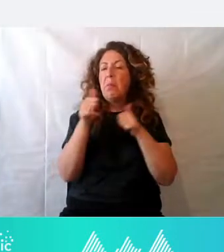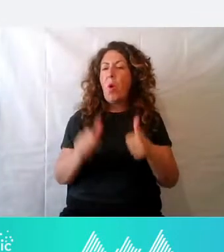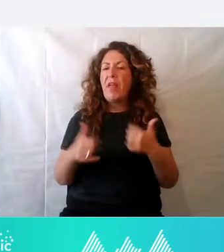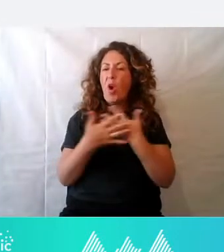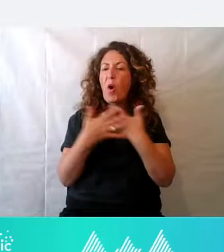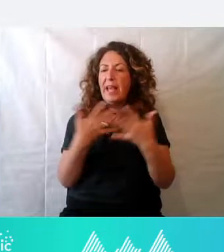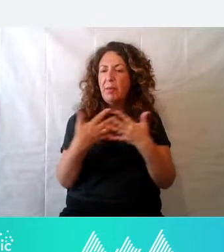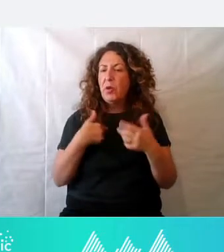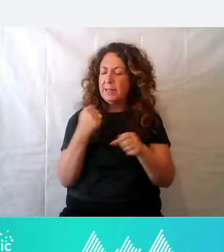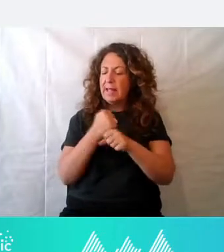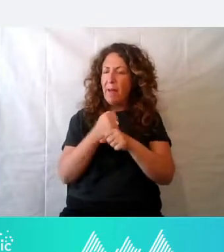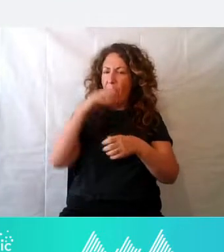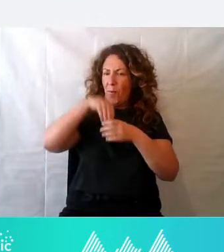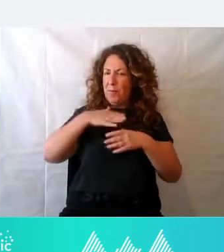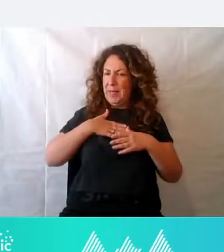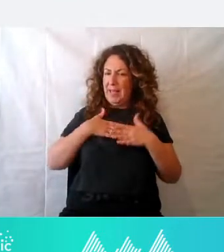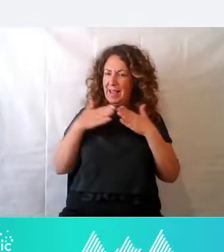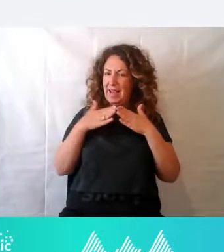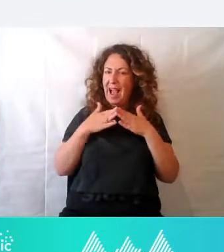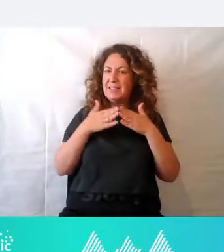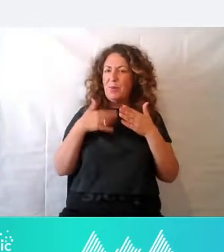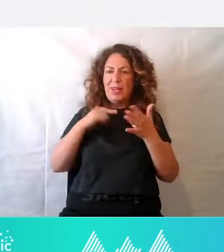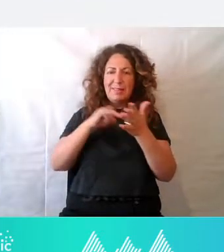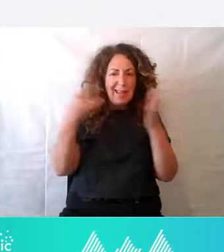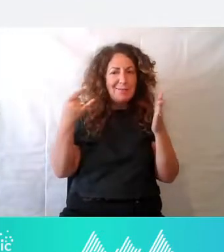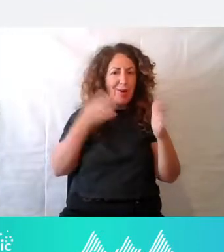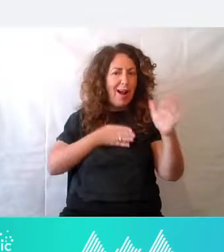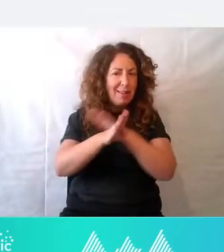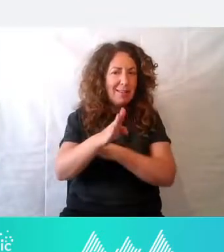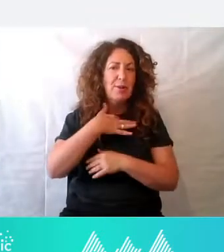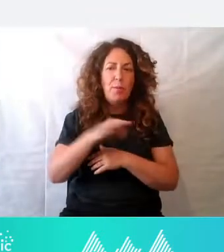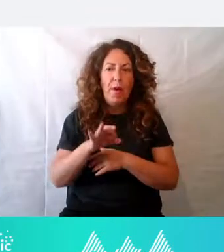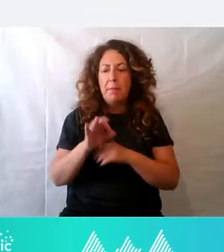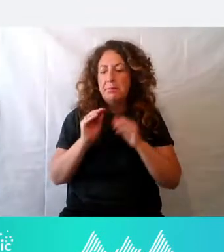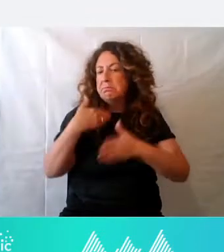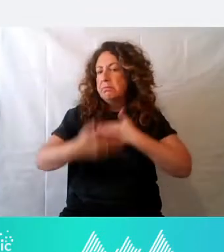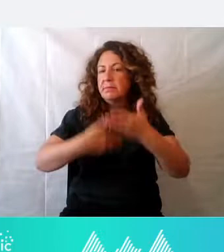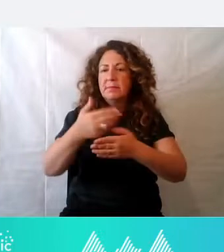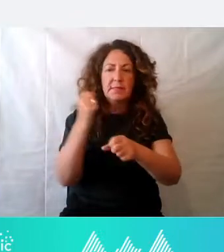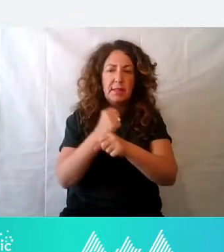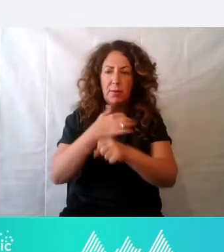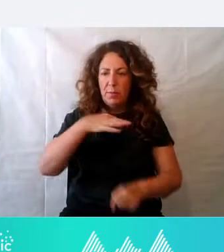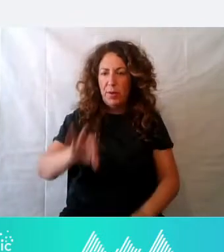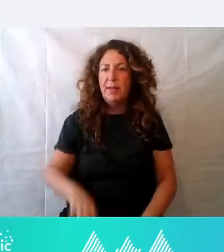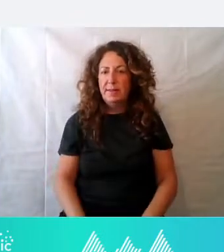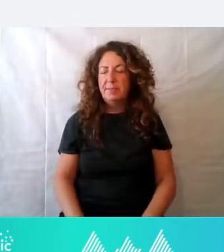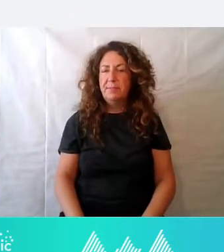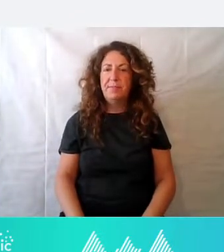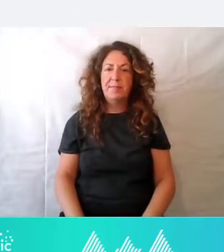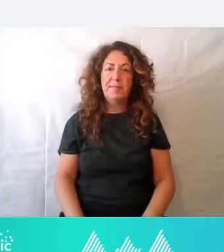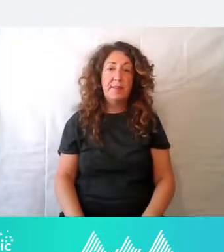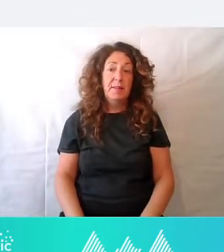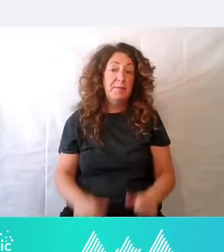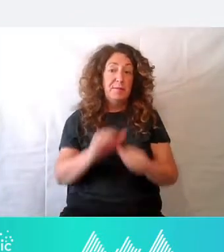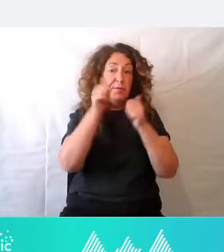casa tengan acceso a la tecnología que necesitan para desarrollar su labor de la forma de la misma manera que si